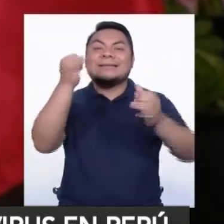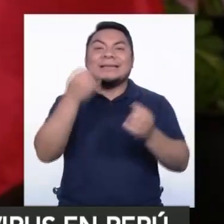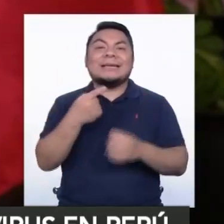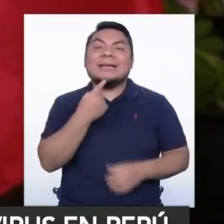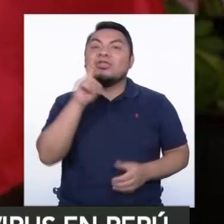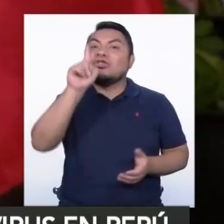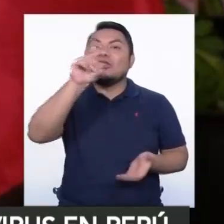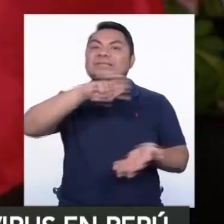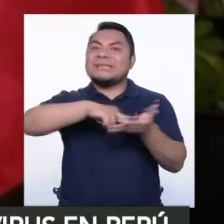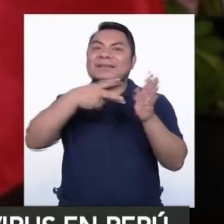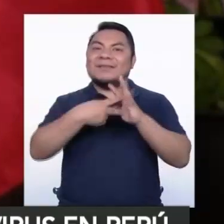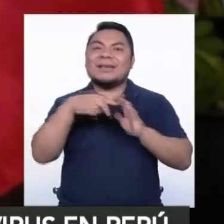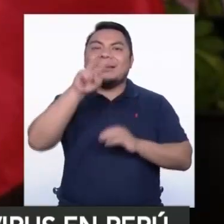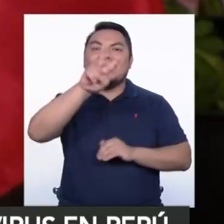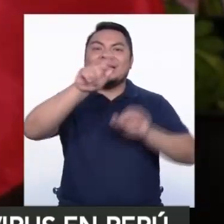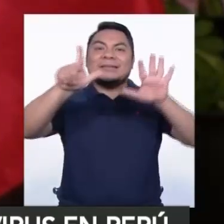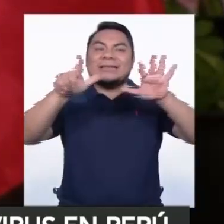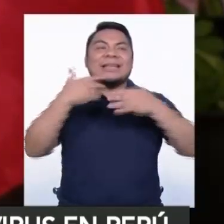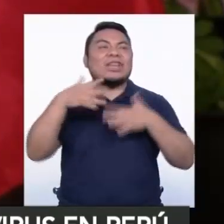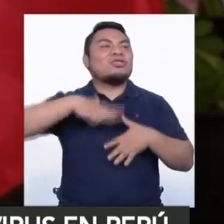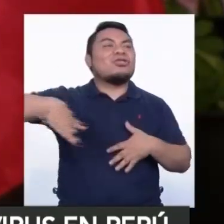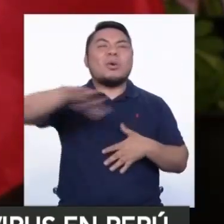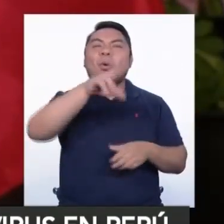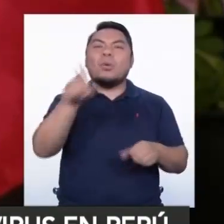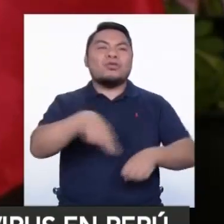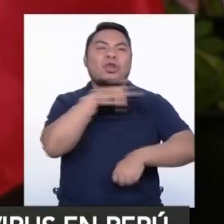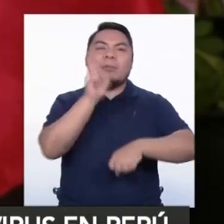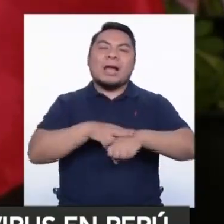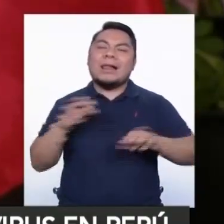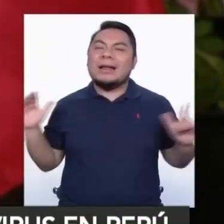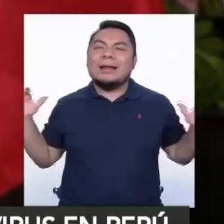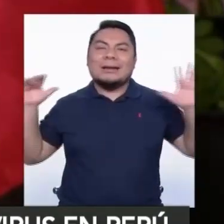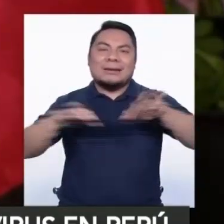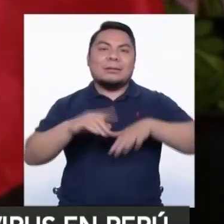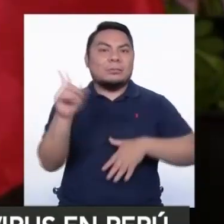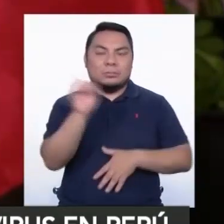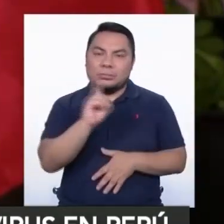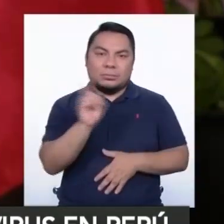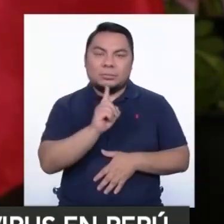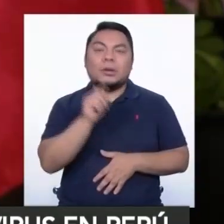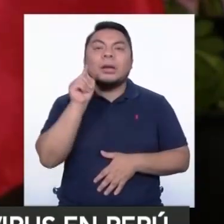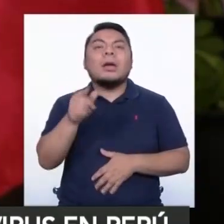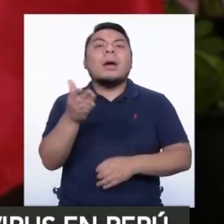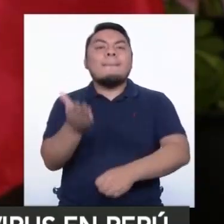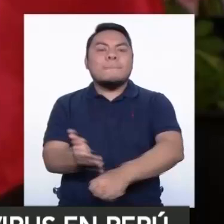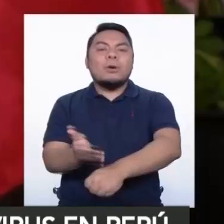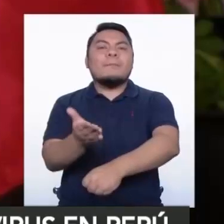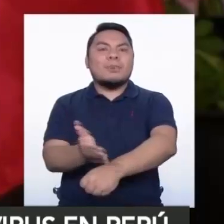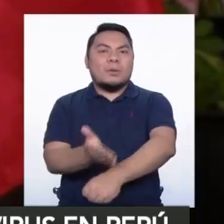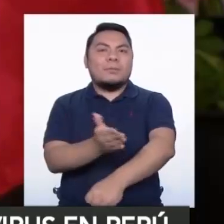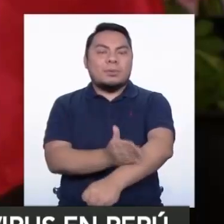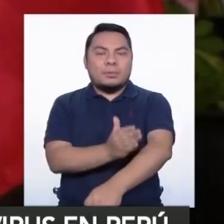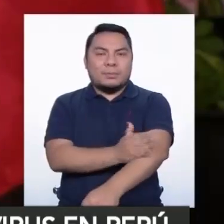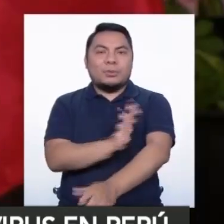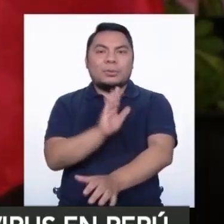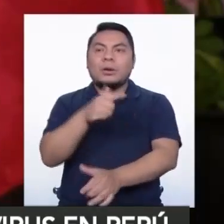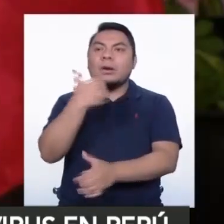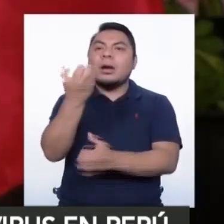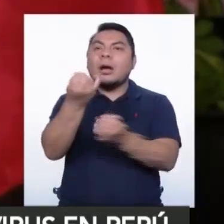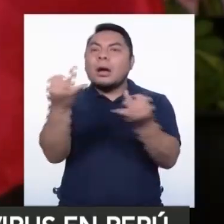día 27 todo vuelva a la normalidad. Va a ser un proceso gradual para poder ir